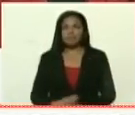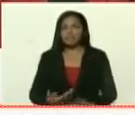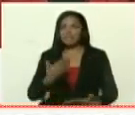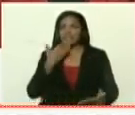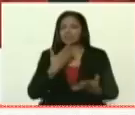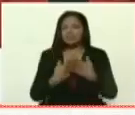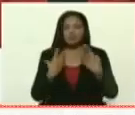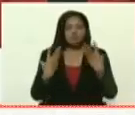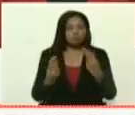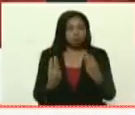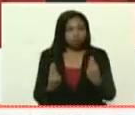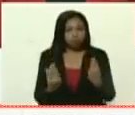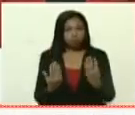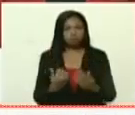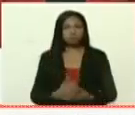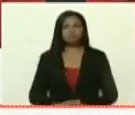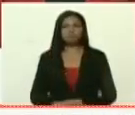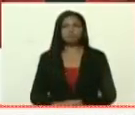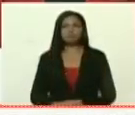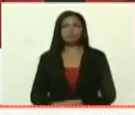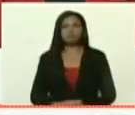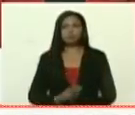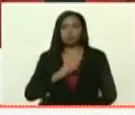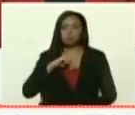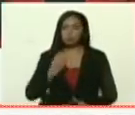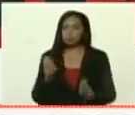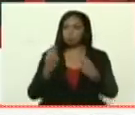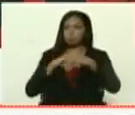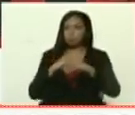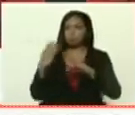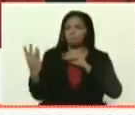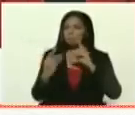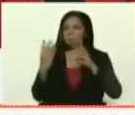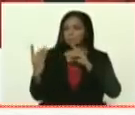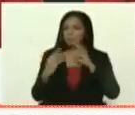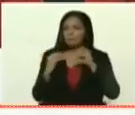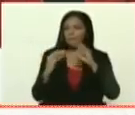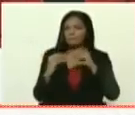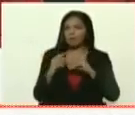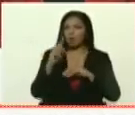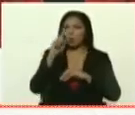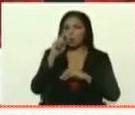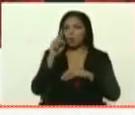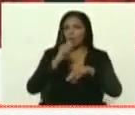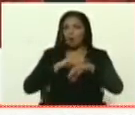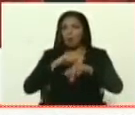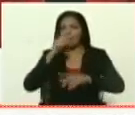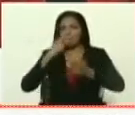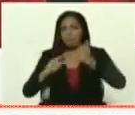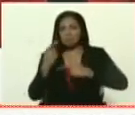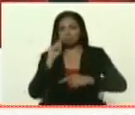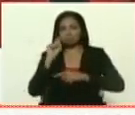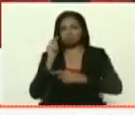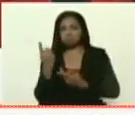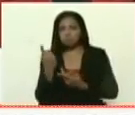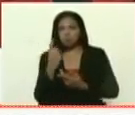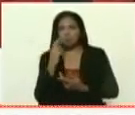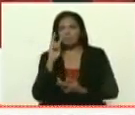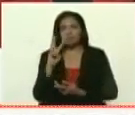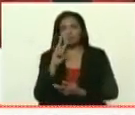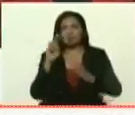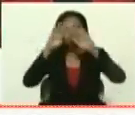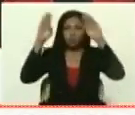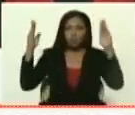agradezco. Hemos estado conversando casi una hora y media, hablando del mundo,